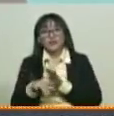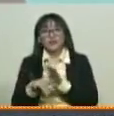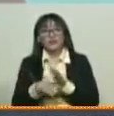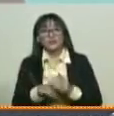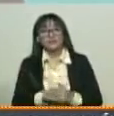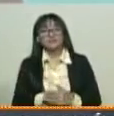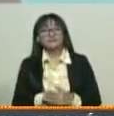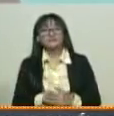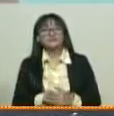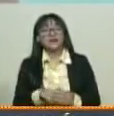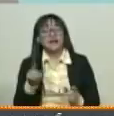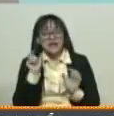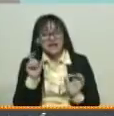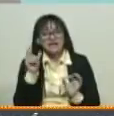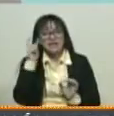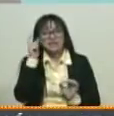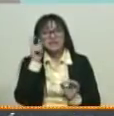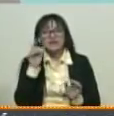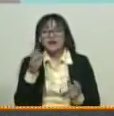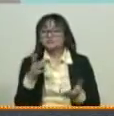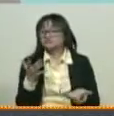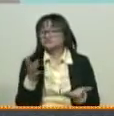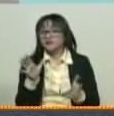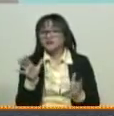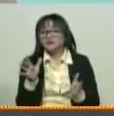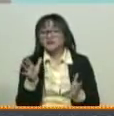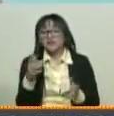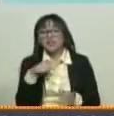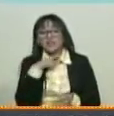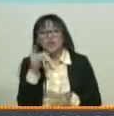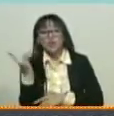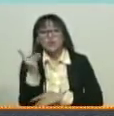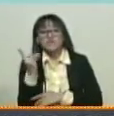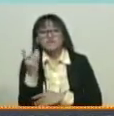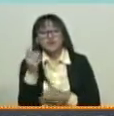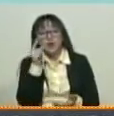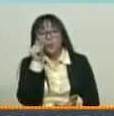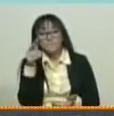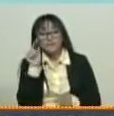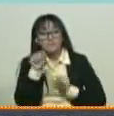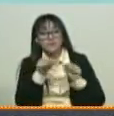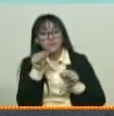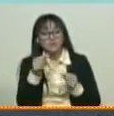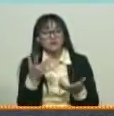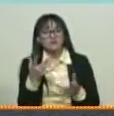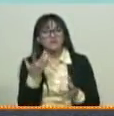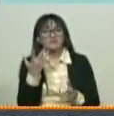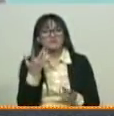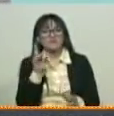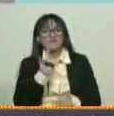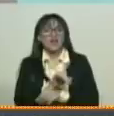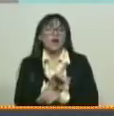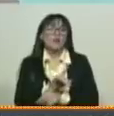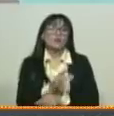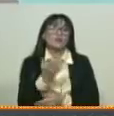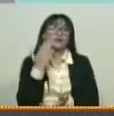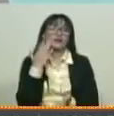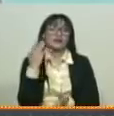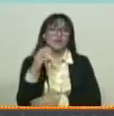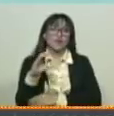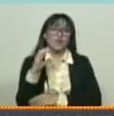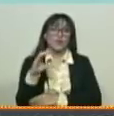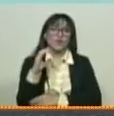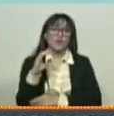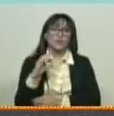también se le dañó el wifi a Almagro porque no dijo absolutamente nada respecto a el inmenso fraude, la inmensa catástrofe que